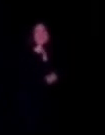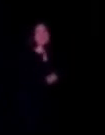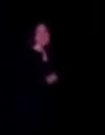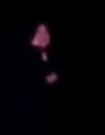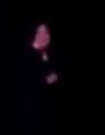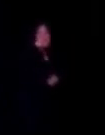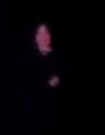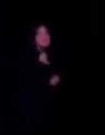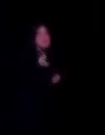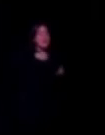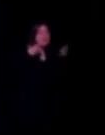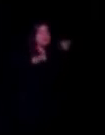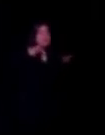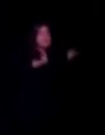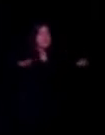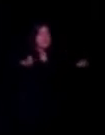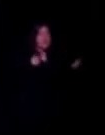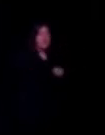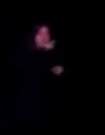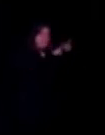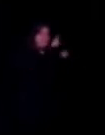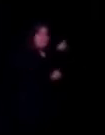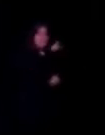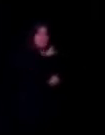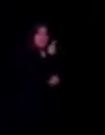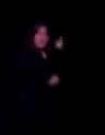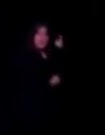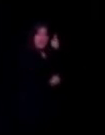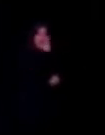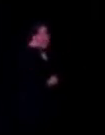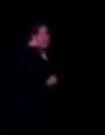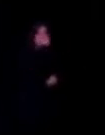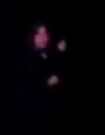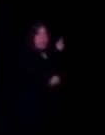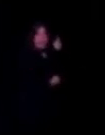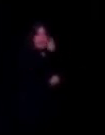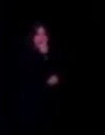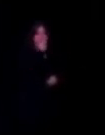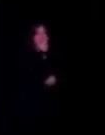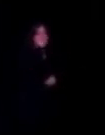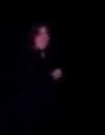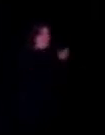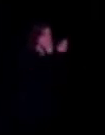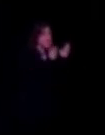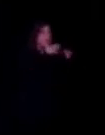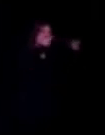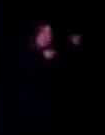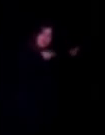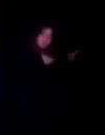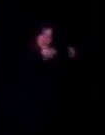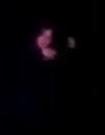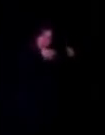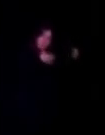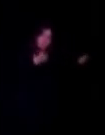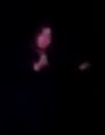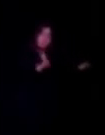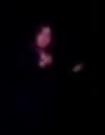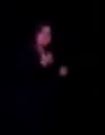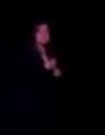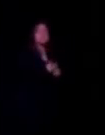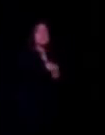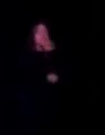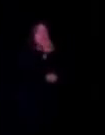de la justicia, como que cada persona, cada alumno, sea tratado de manera justa y tenga lo que en justicia le corresponde. O